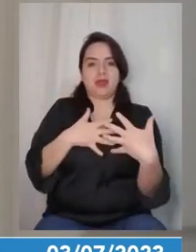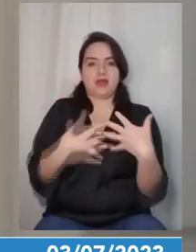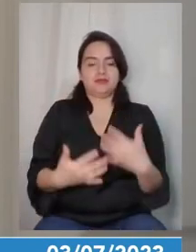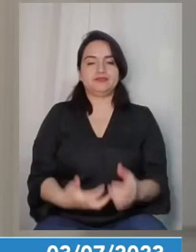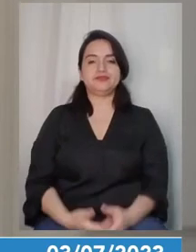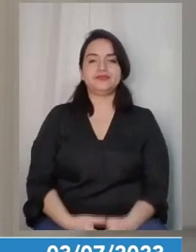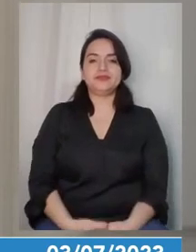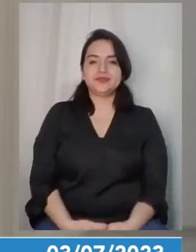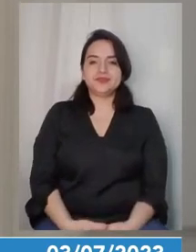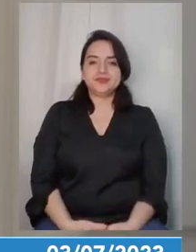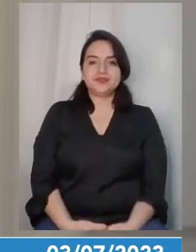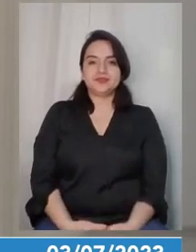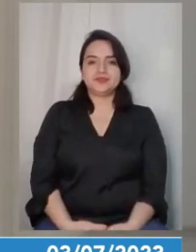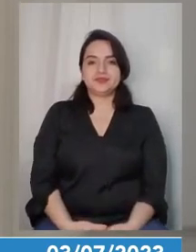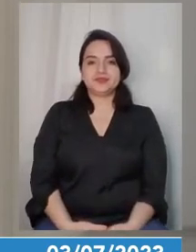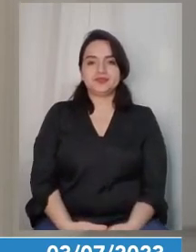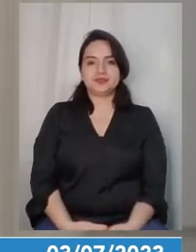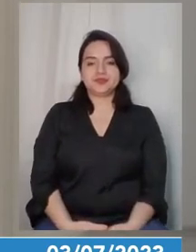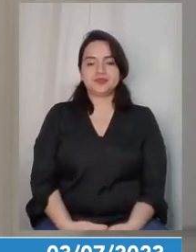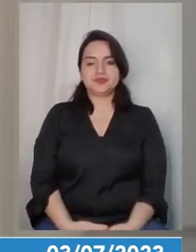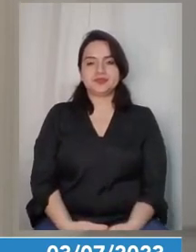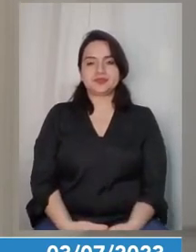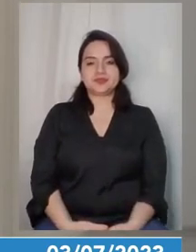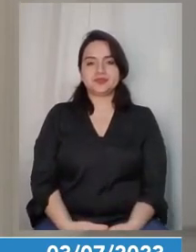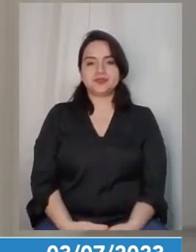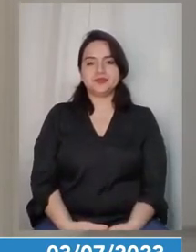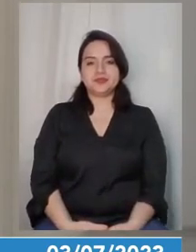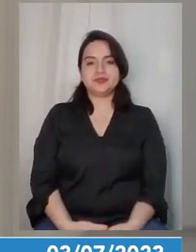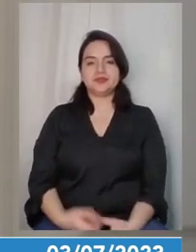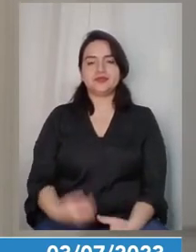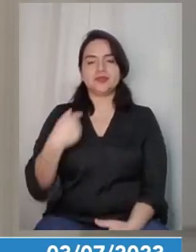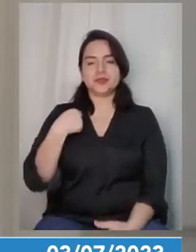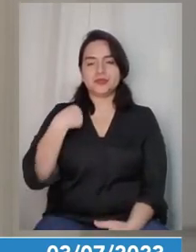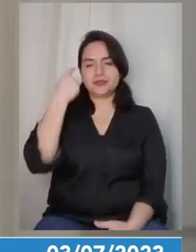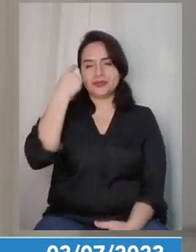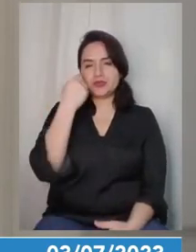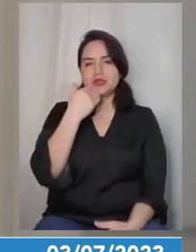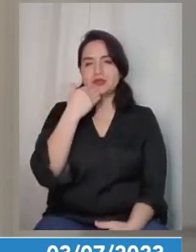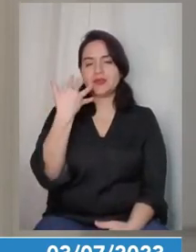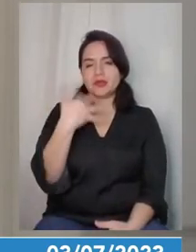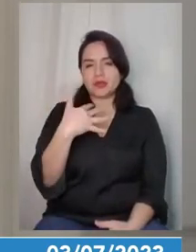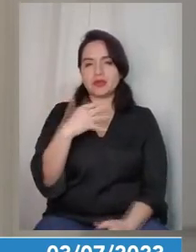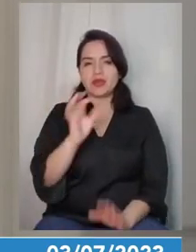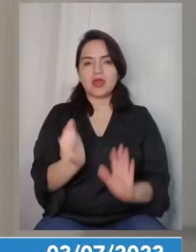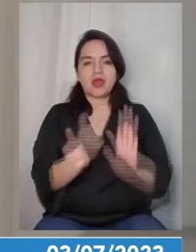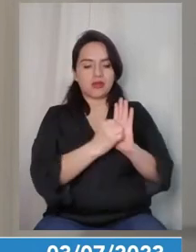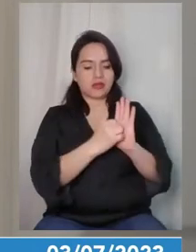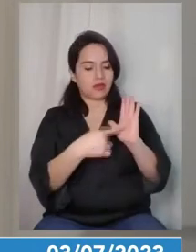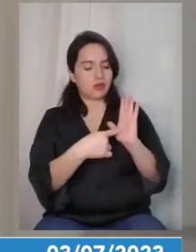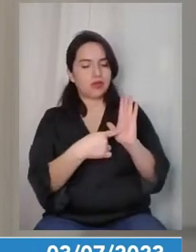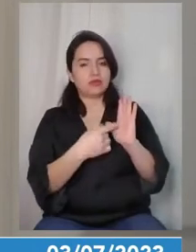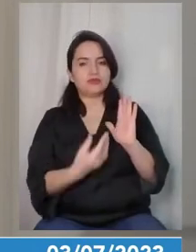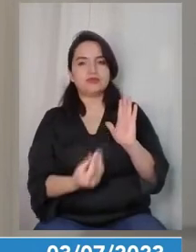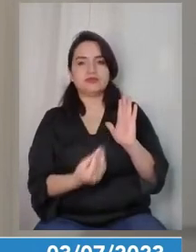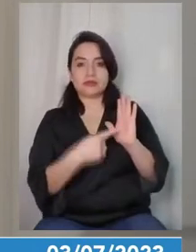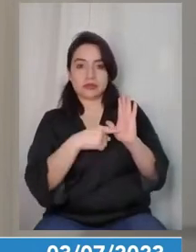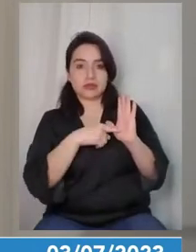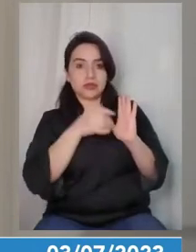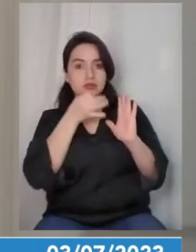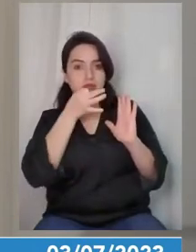me parece también sumamente importante este artículo, que es el que establece el deber, ¿no es cierto?, de las personas.